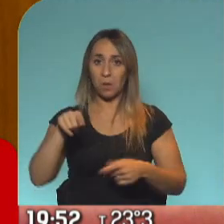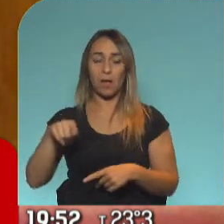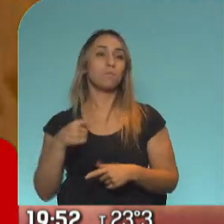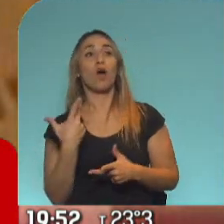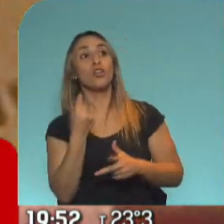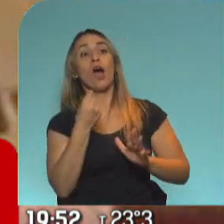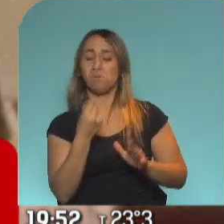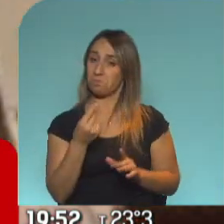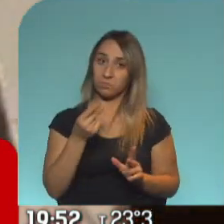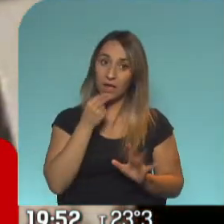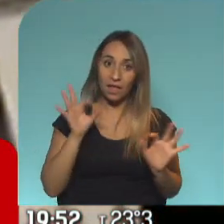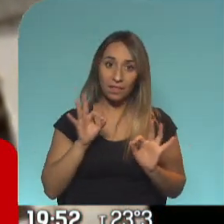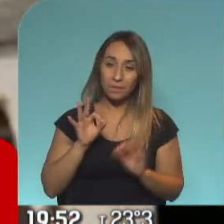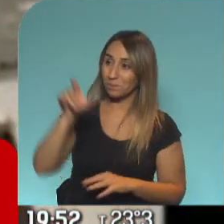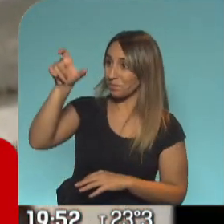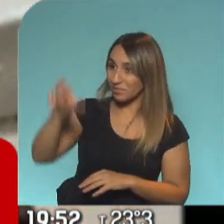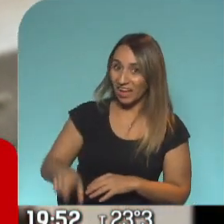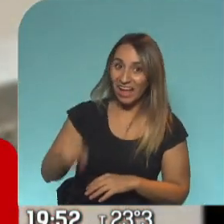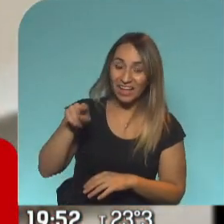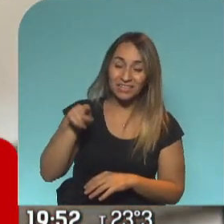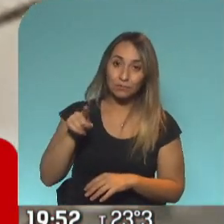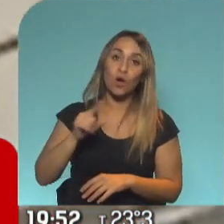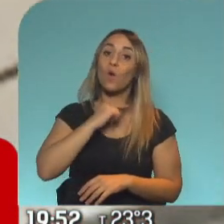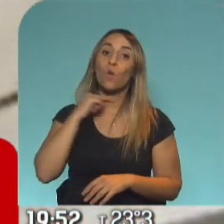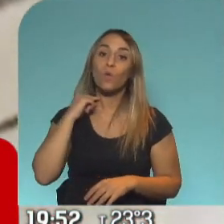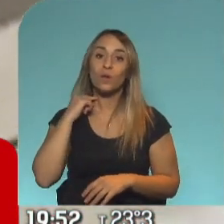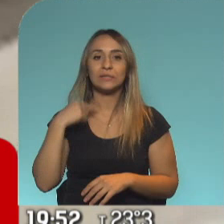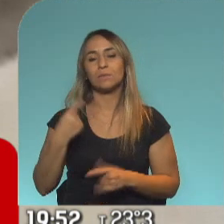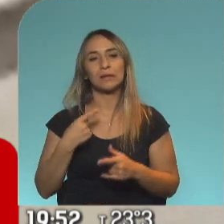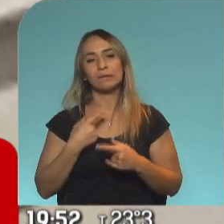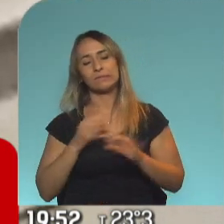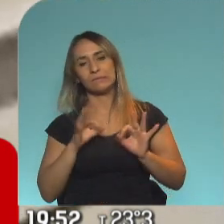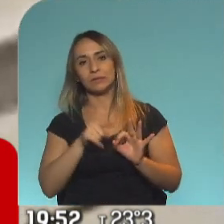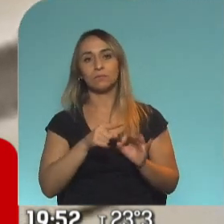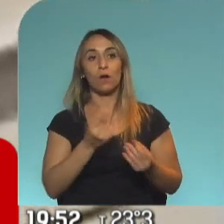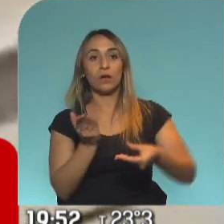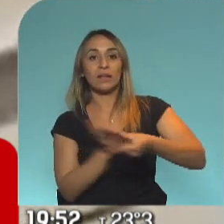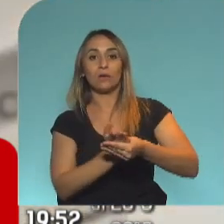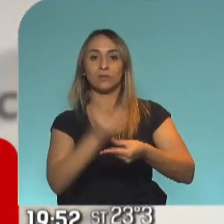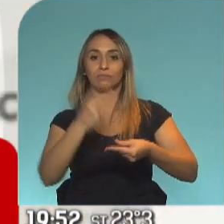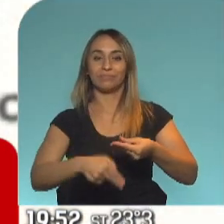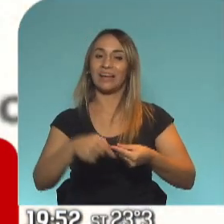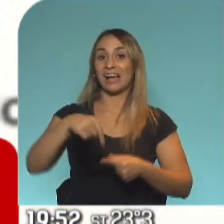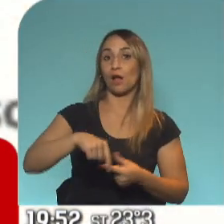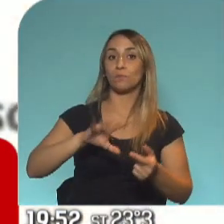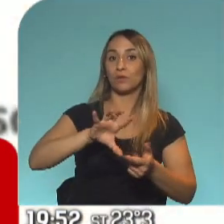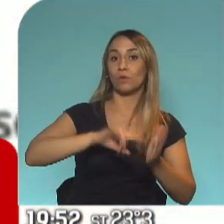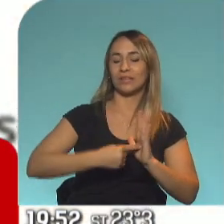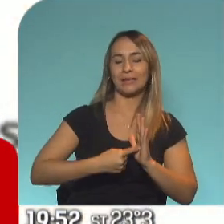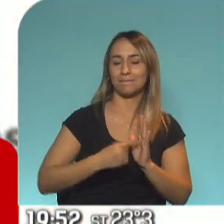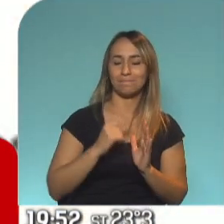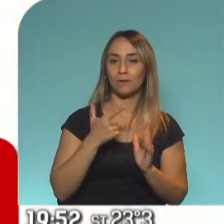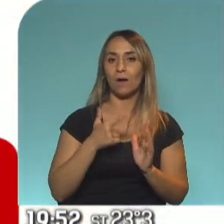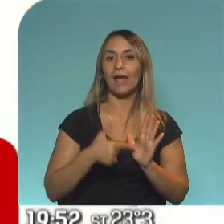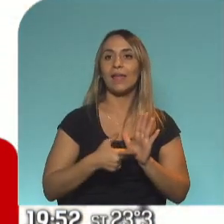abusador siempre se refugia en la prescripción. Es lo que no tenemos en la provincia de Buenos Aires todavía. La última